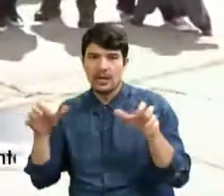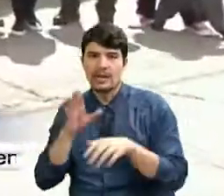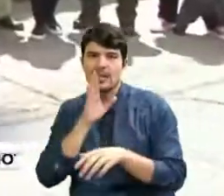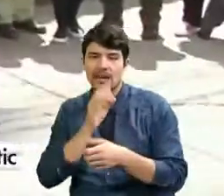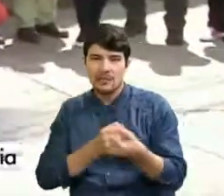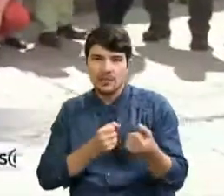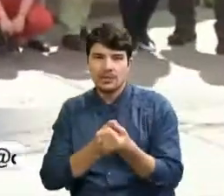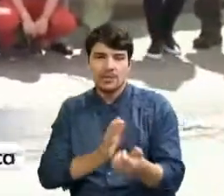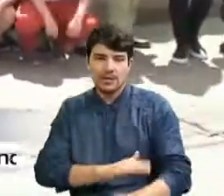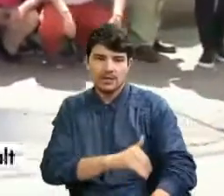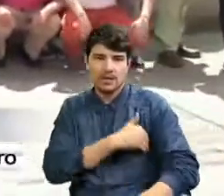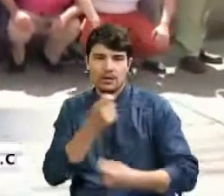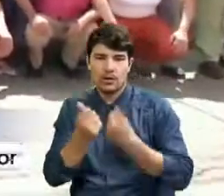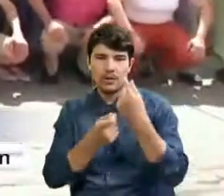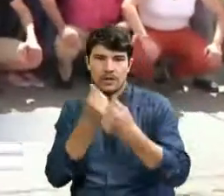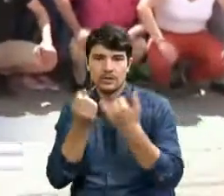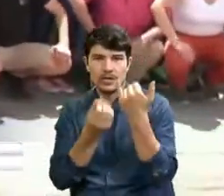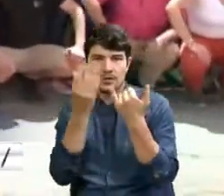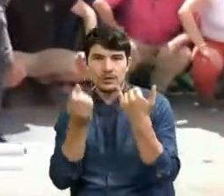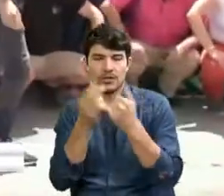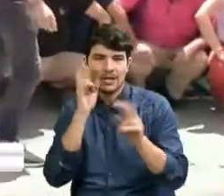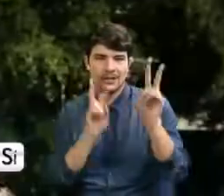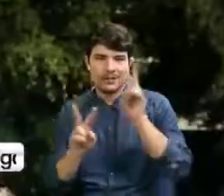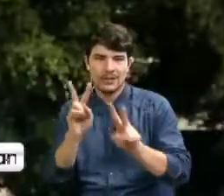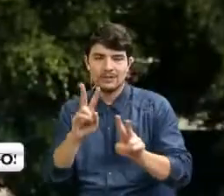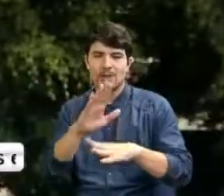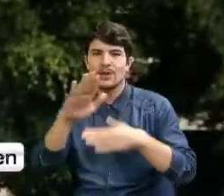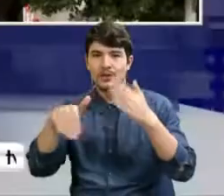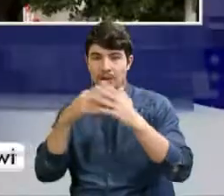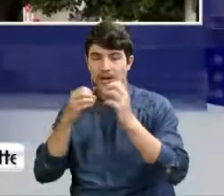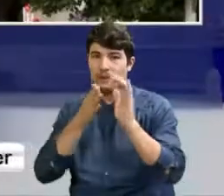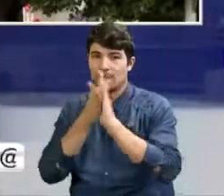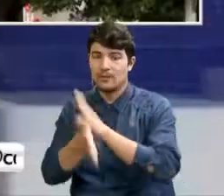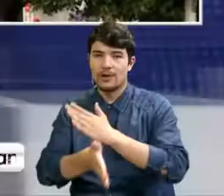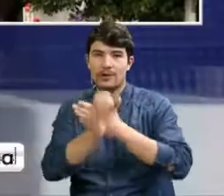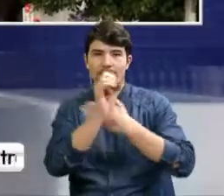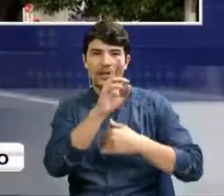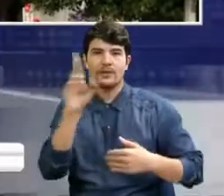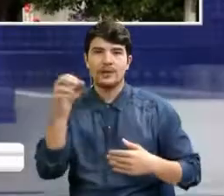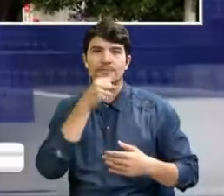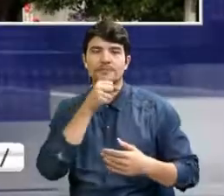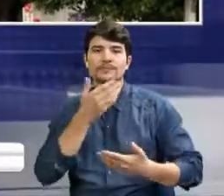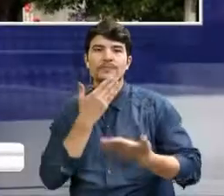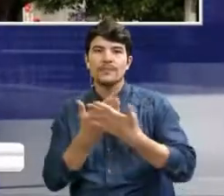Comercio, Industria y Turismo. Esta es toda la información por el momento con la cámara de David Ortiz.